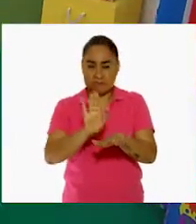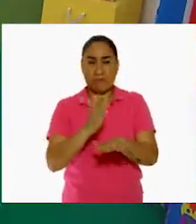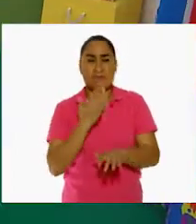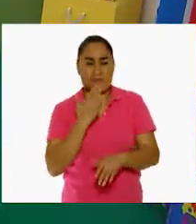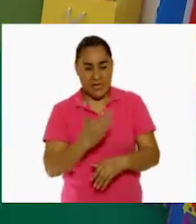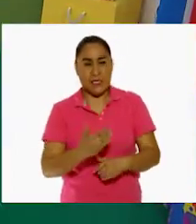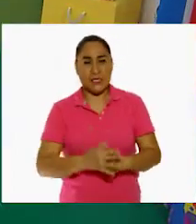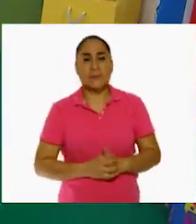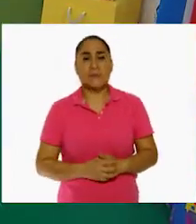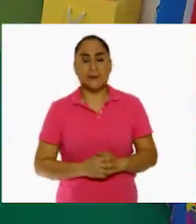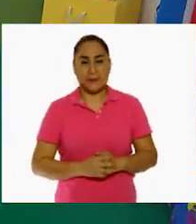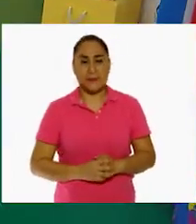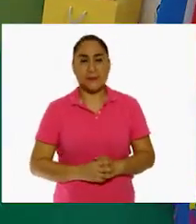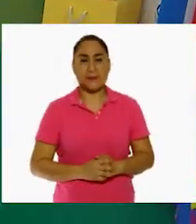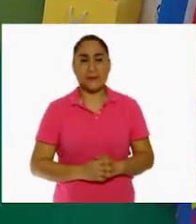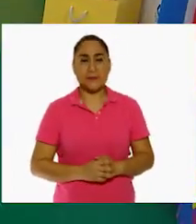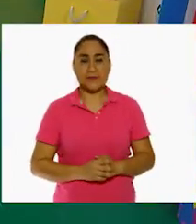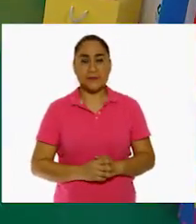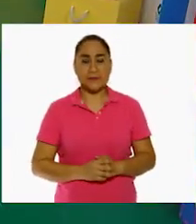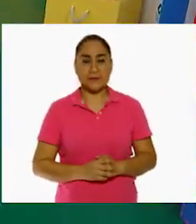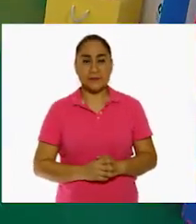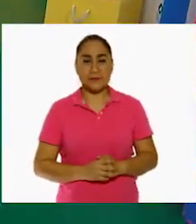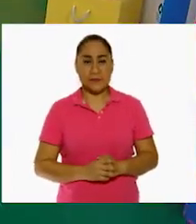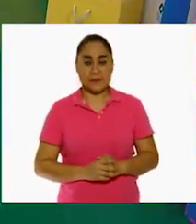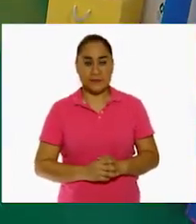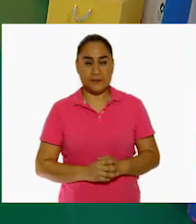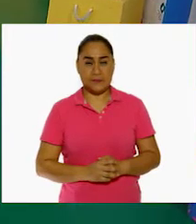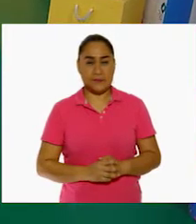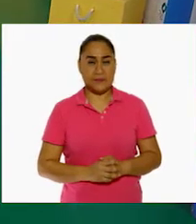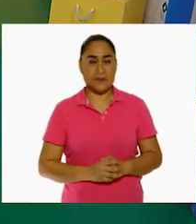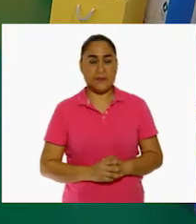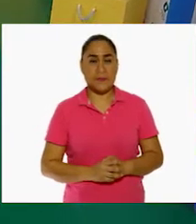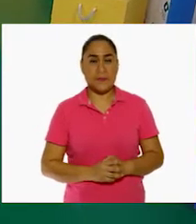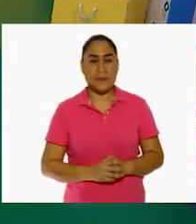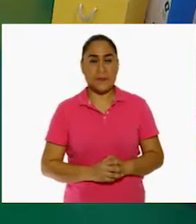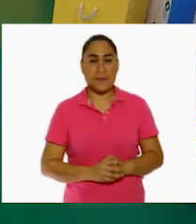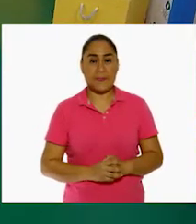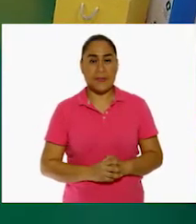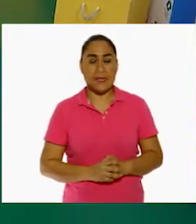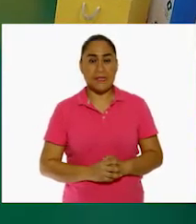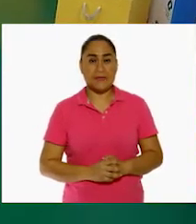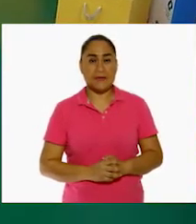A ver. A ver, voy a sacar de aquí